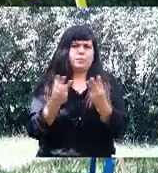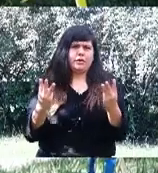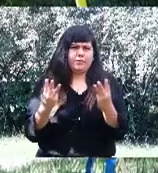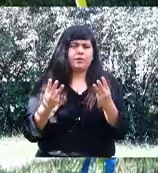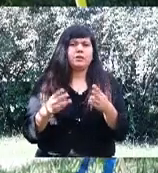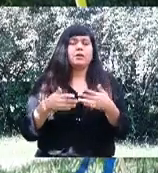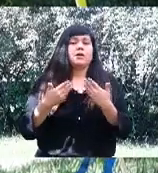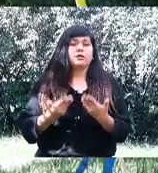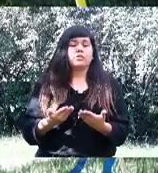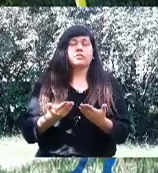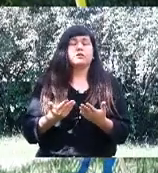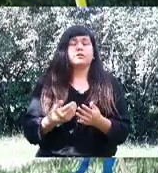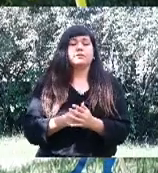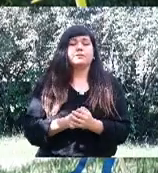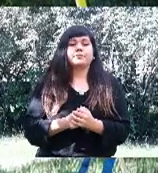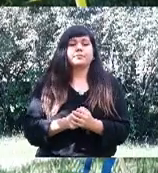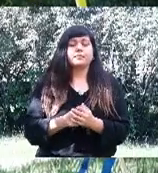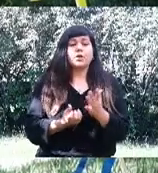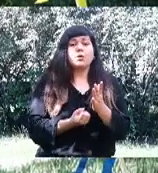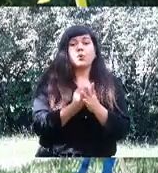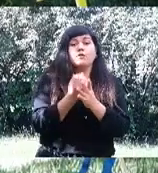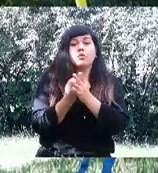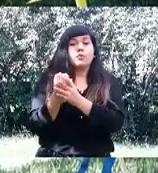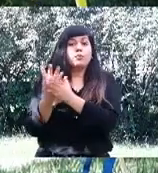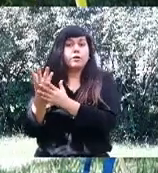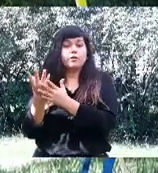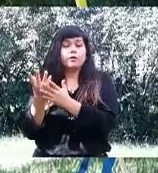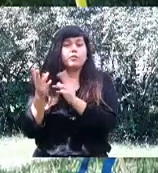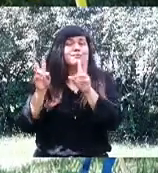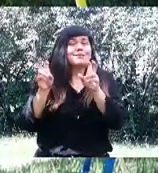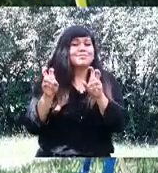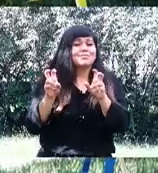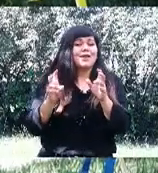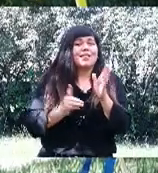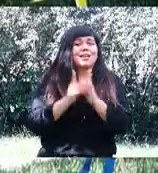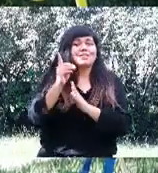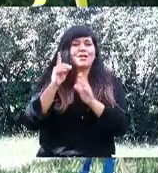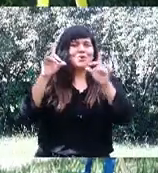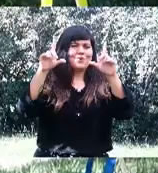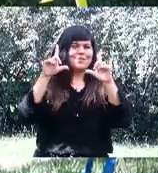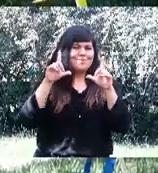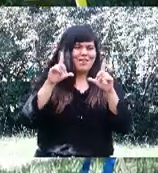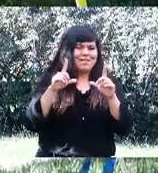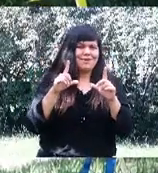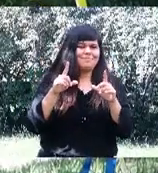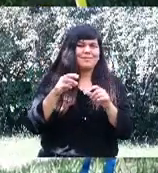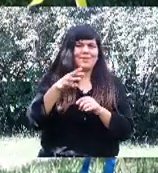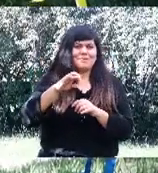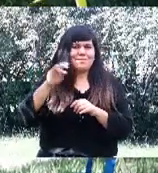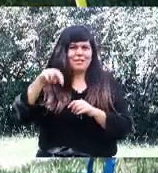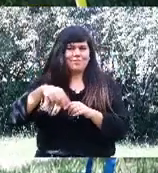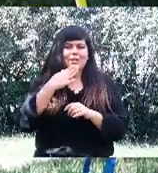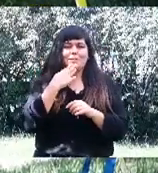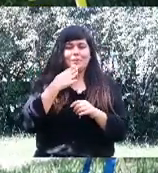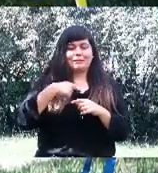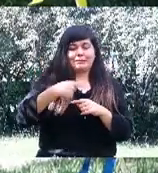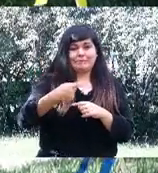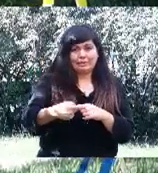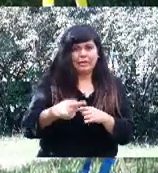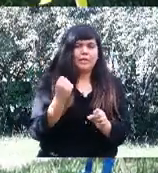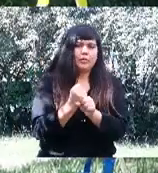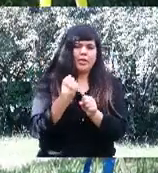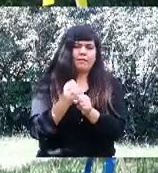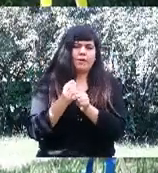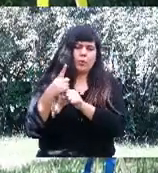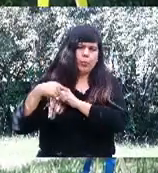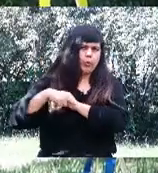Entonces estamos hemos ido actualizando todo lo que tiene que ver con la con con el desarrollo de la imagen y por supuesto que de aquí las semanas que vienen es un trabajo